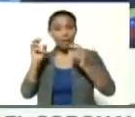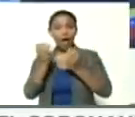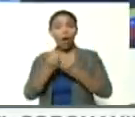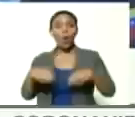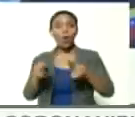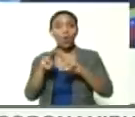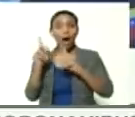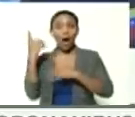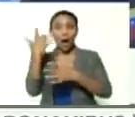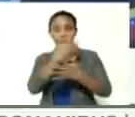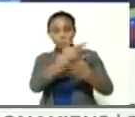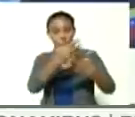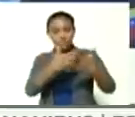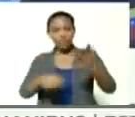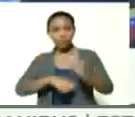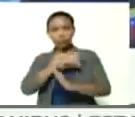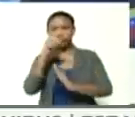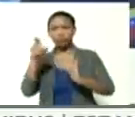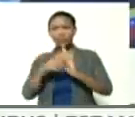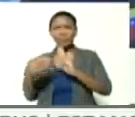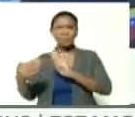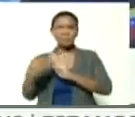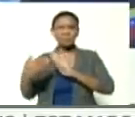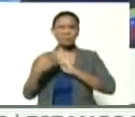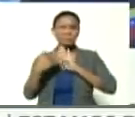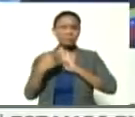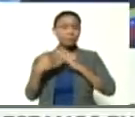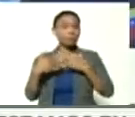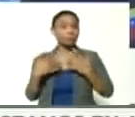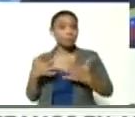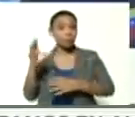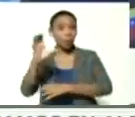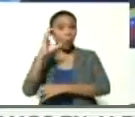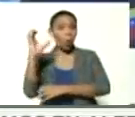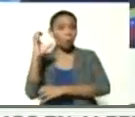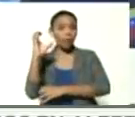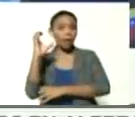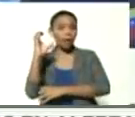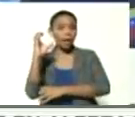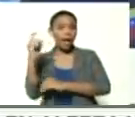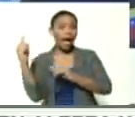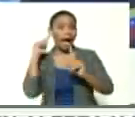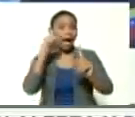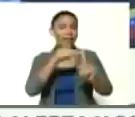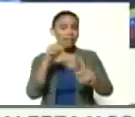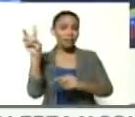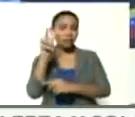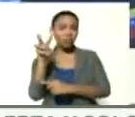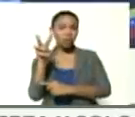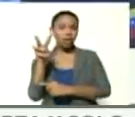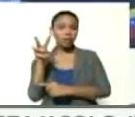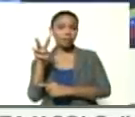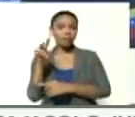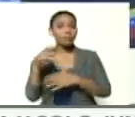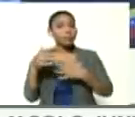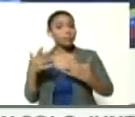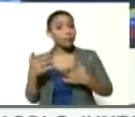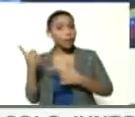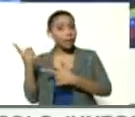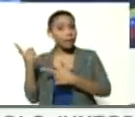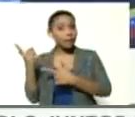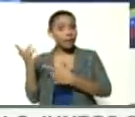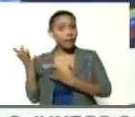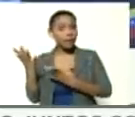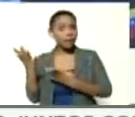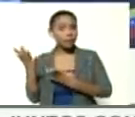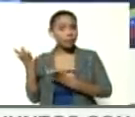tiene un expediente completo de las agresiones de Colombia a Venezuela. Y en esta